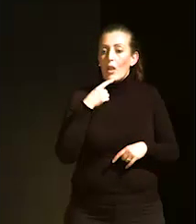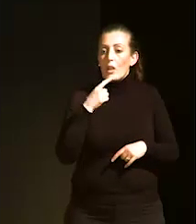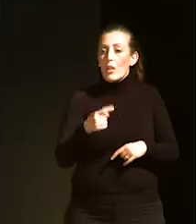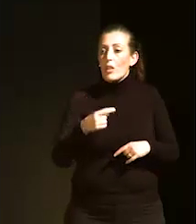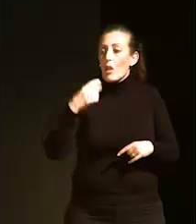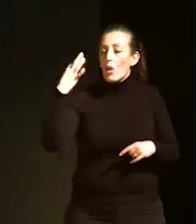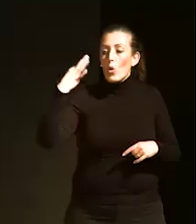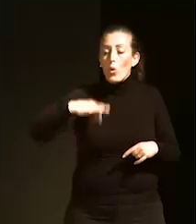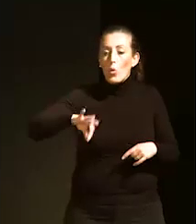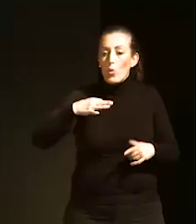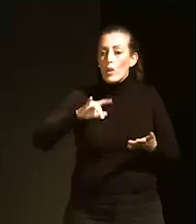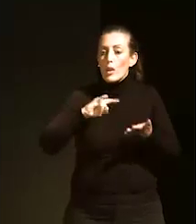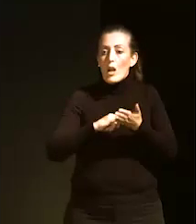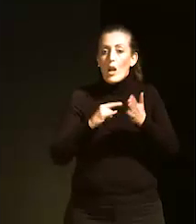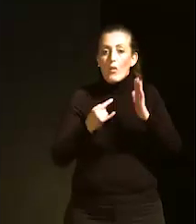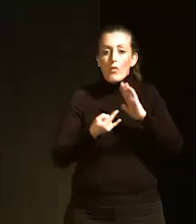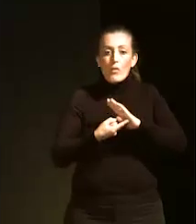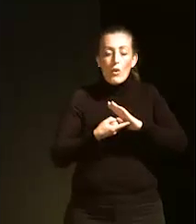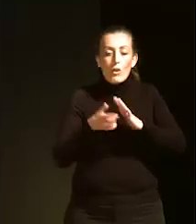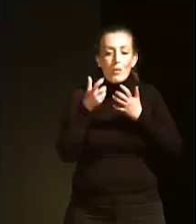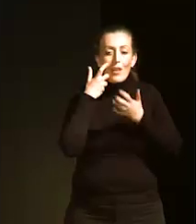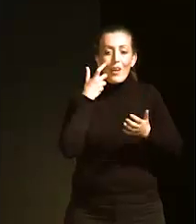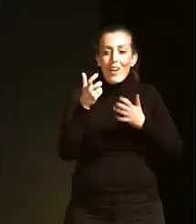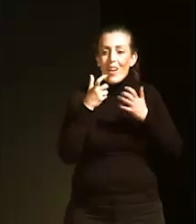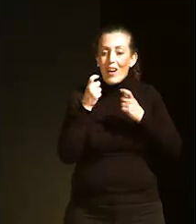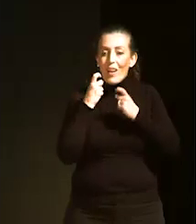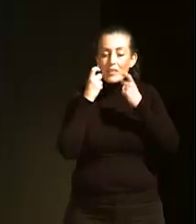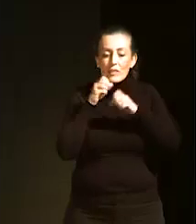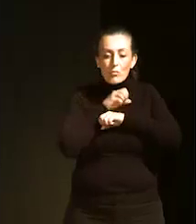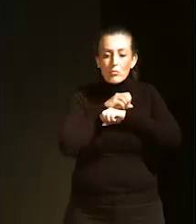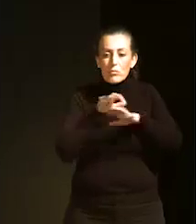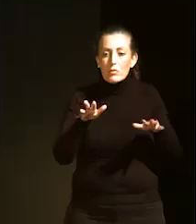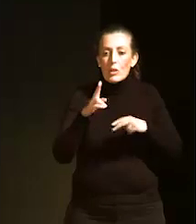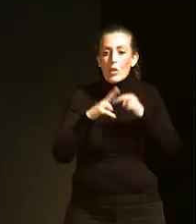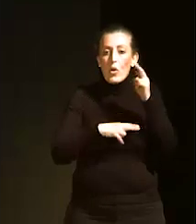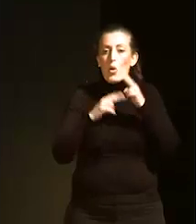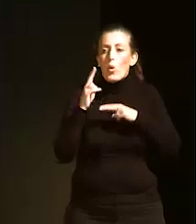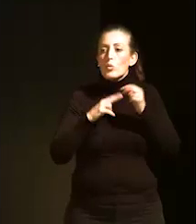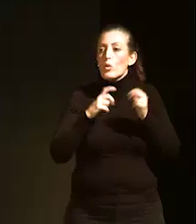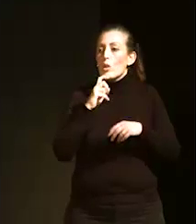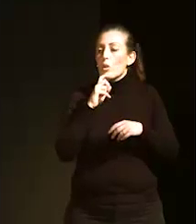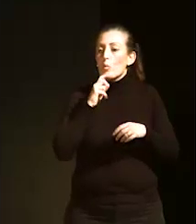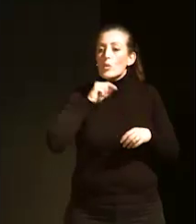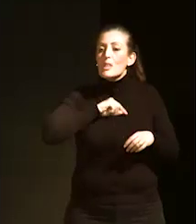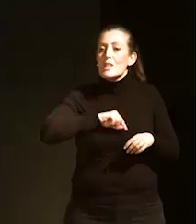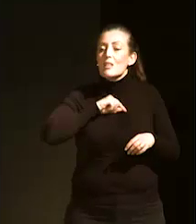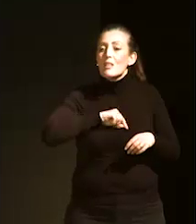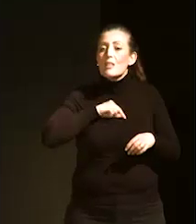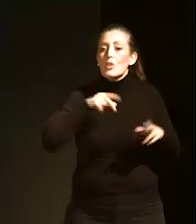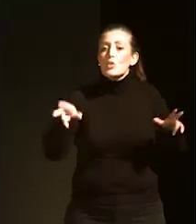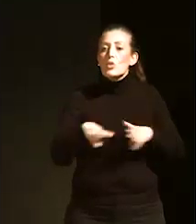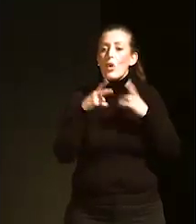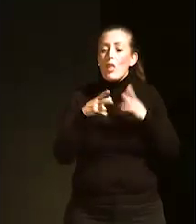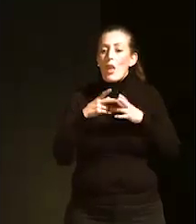la única forma de no folklore izar nuestro arte es construirlo con sentido social y comunitario y